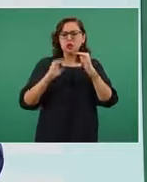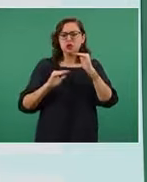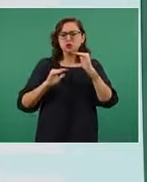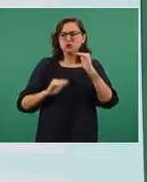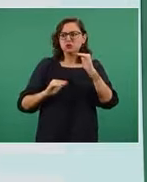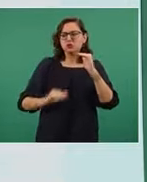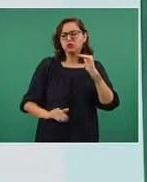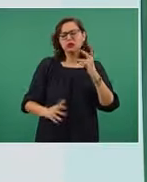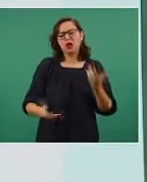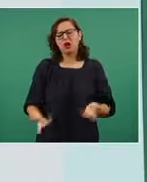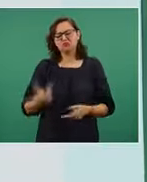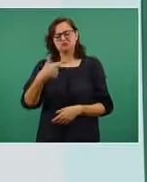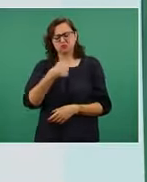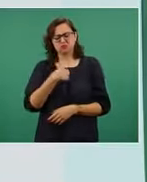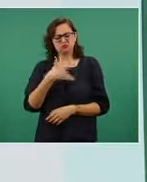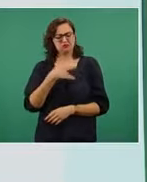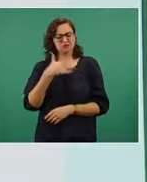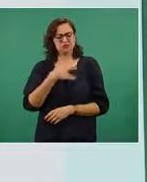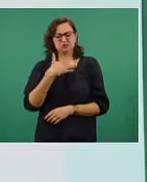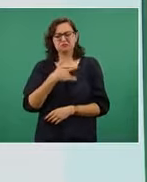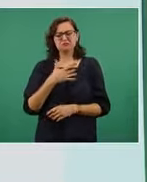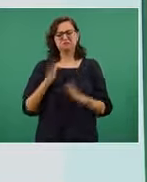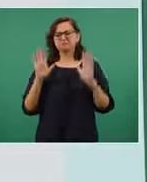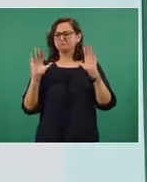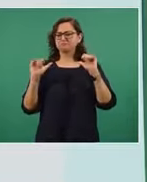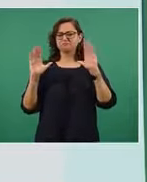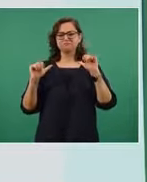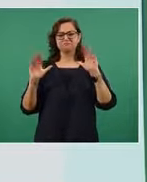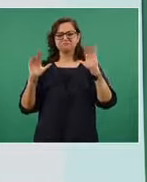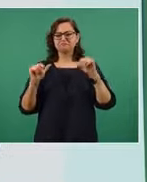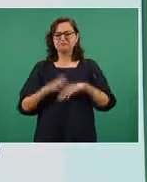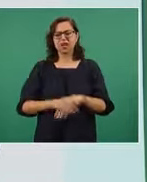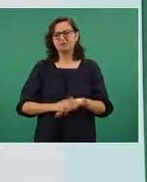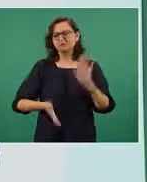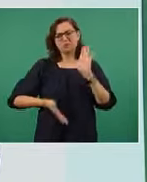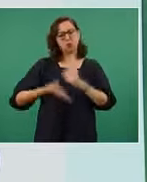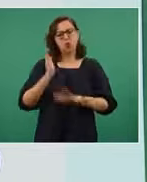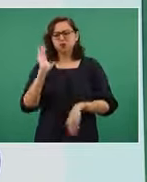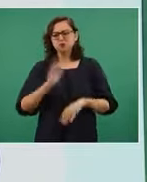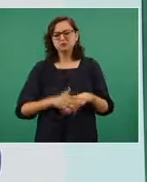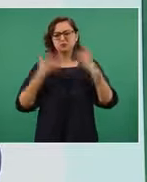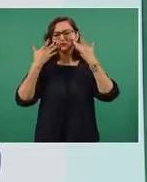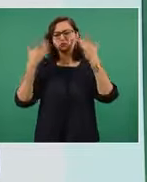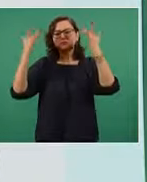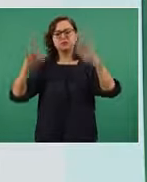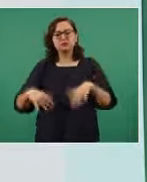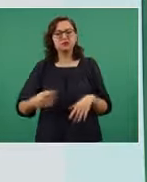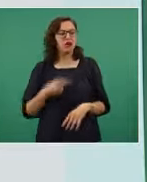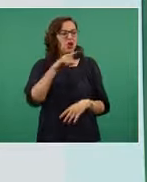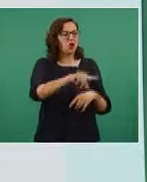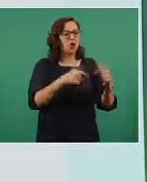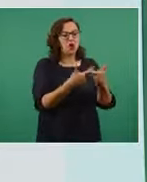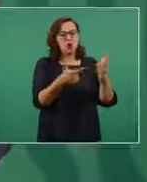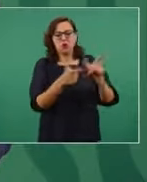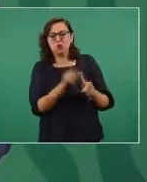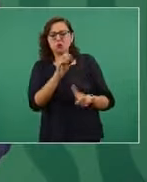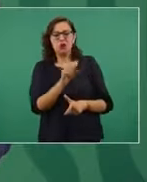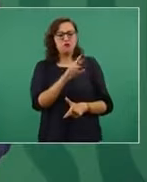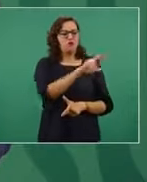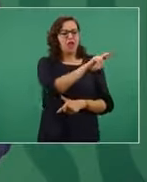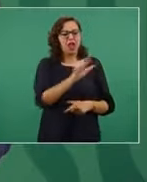No va a ser necesario que Frena y que Claudio X González y que